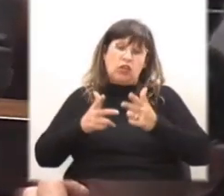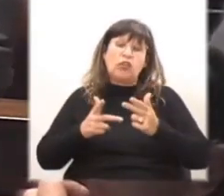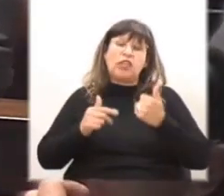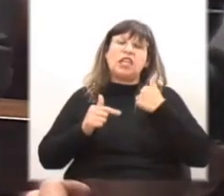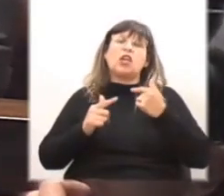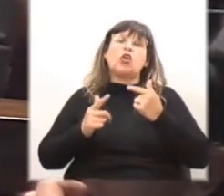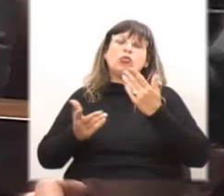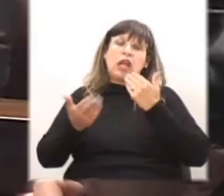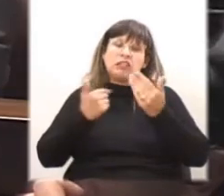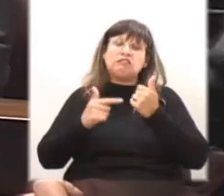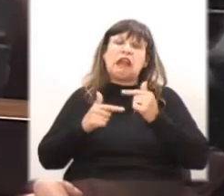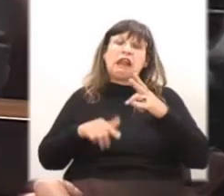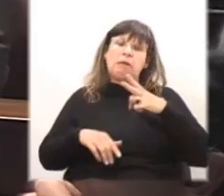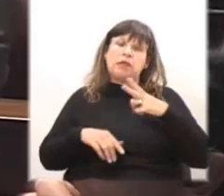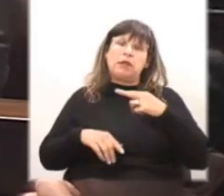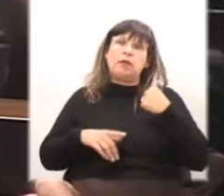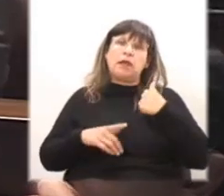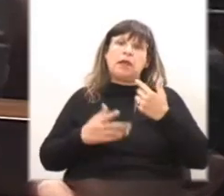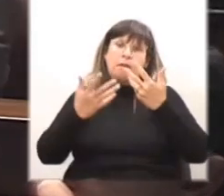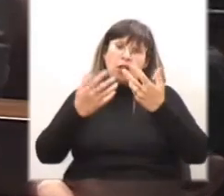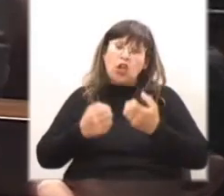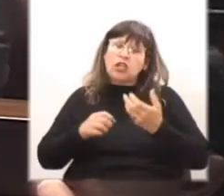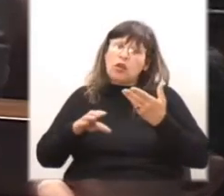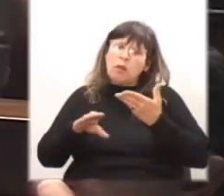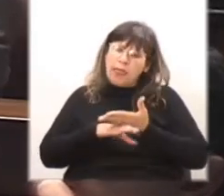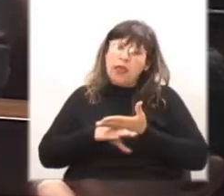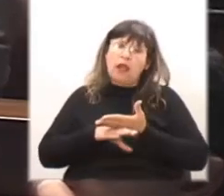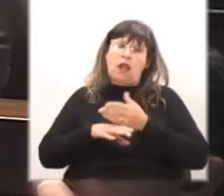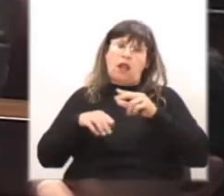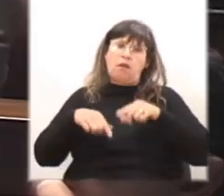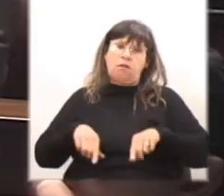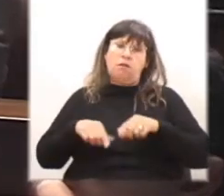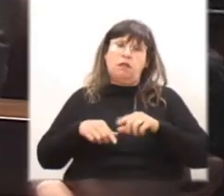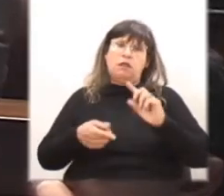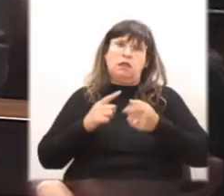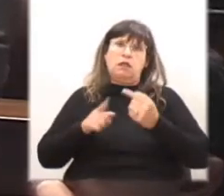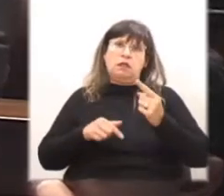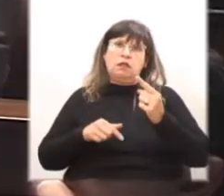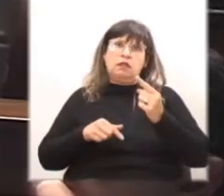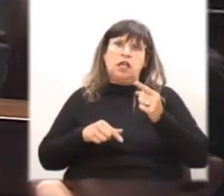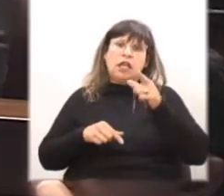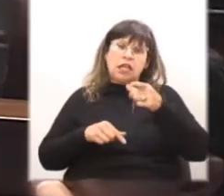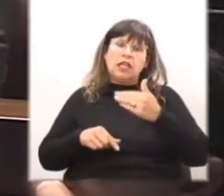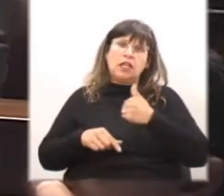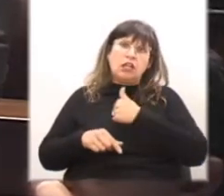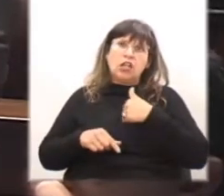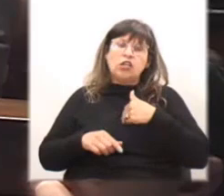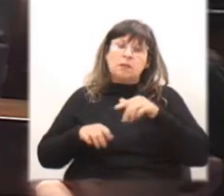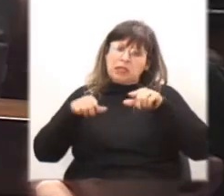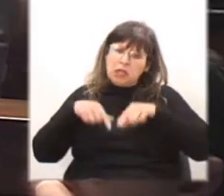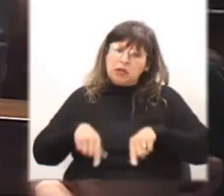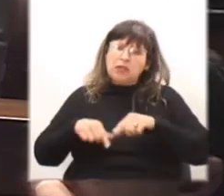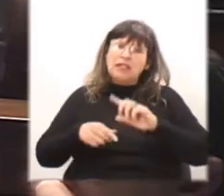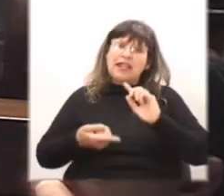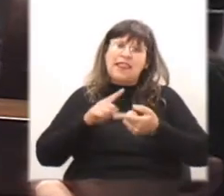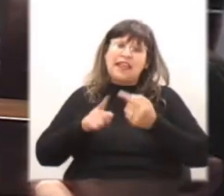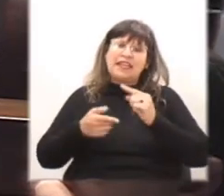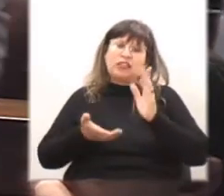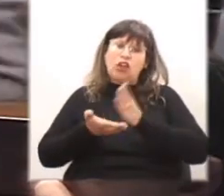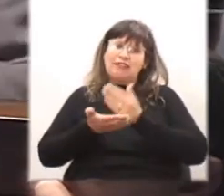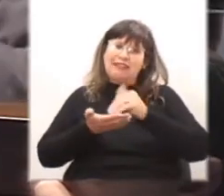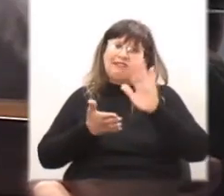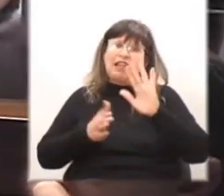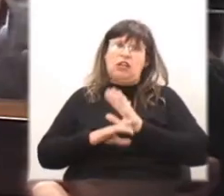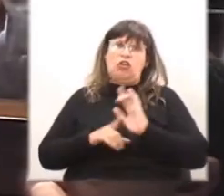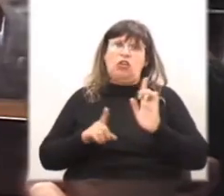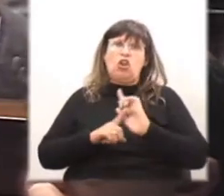mantuvimos, pero quiero pedirle al señor canciller, en su rol de ministro de Relaciones Exteriores, no